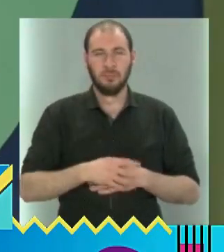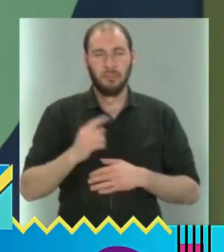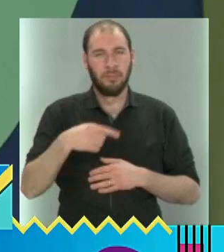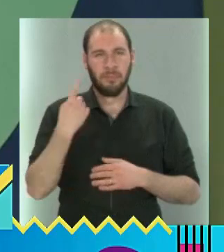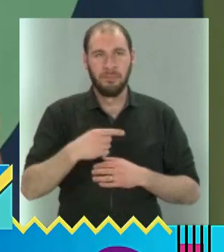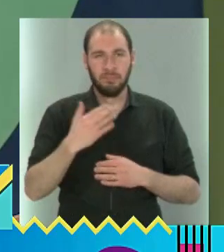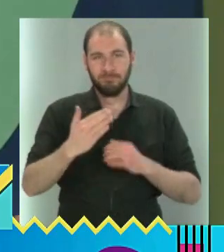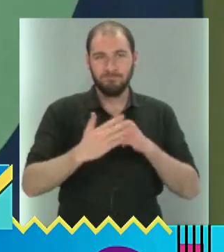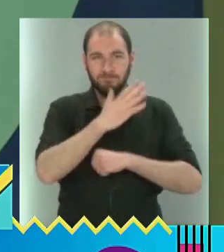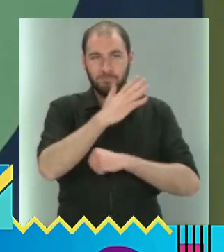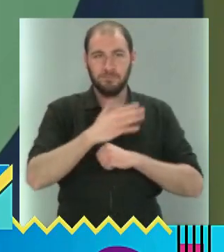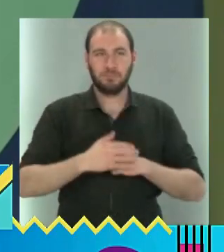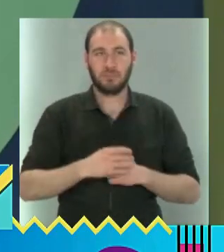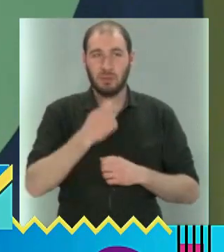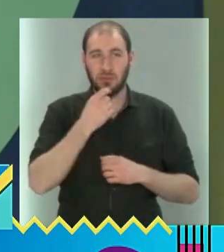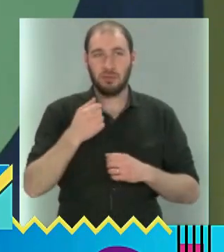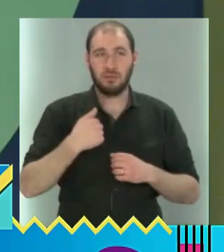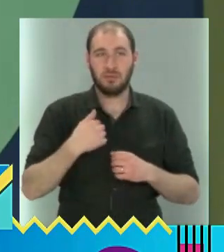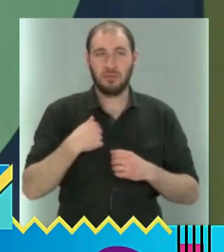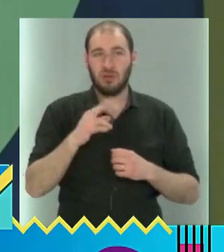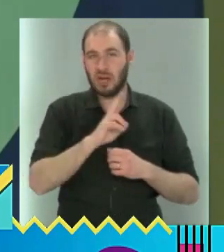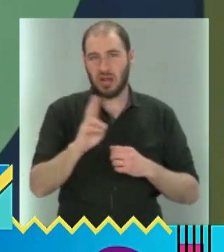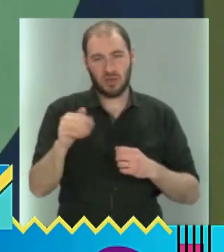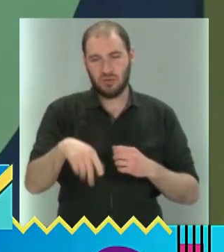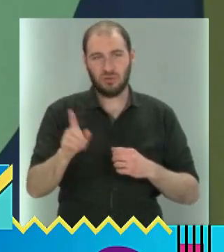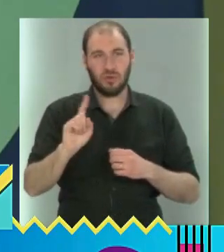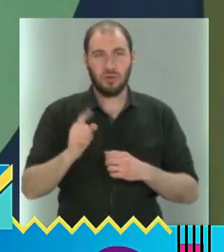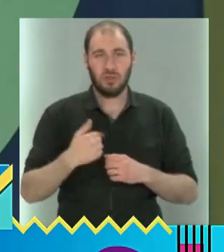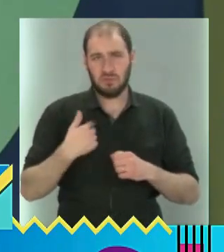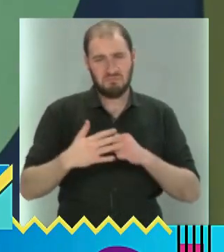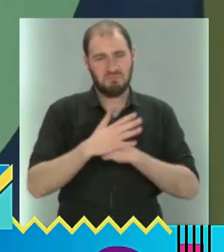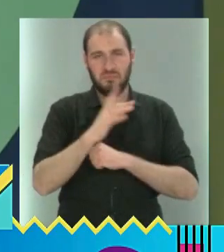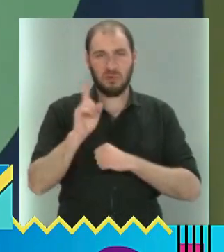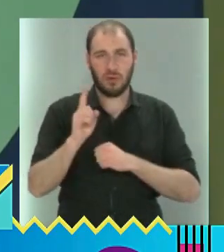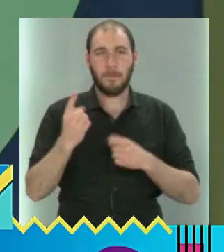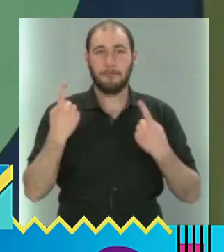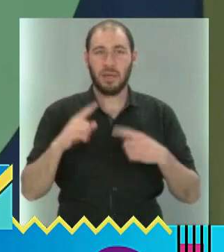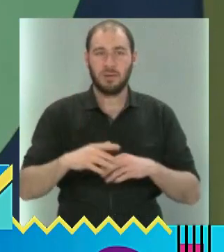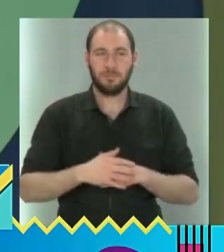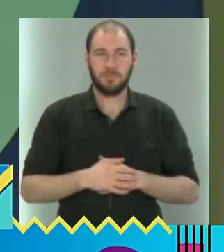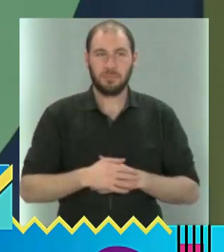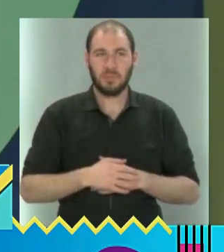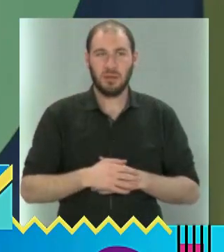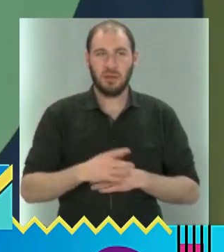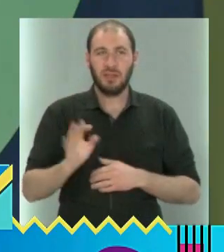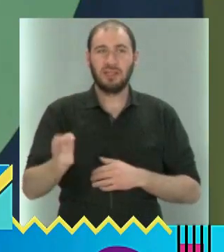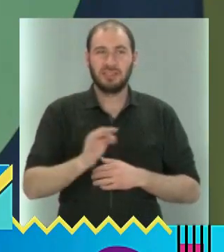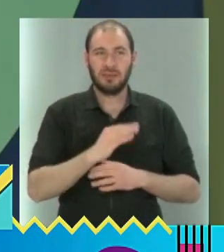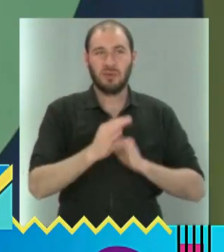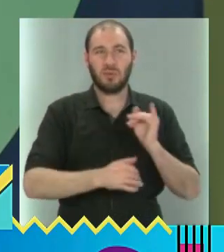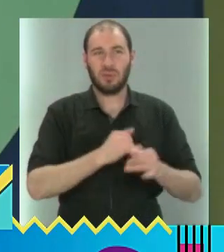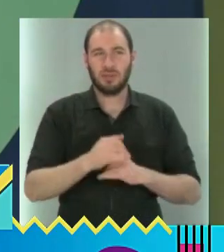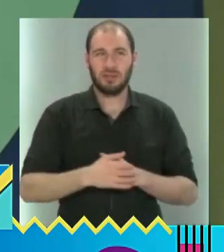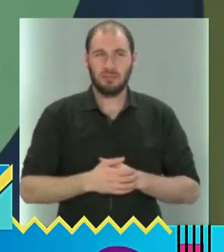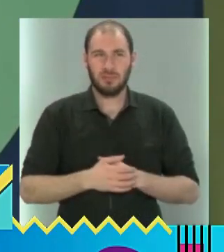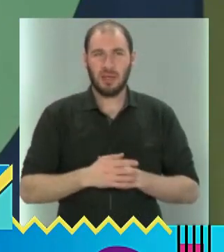se pelan, en mi caso, como yo no soy practicante religioso de esto, claro, no me pelo, pero sí... como sabemos, siempre dice el sensei